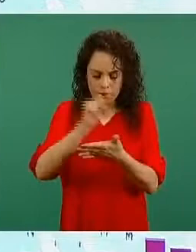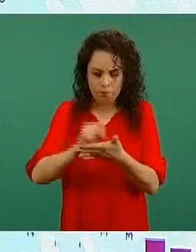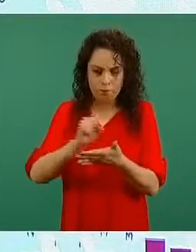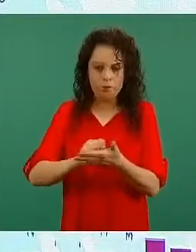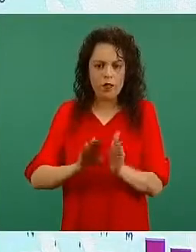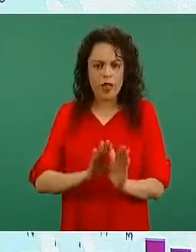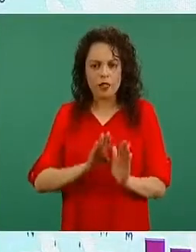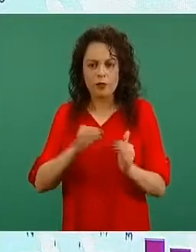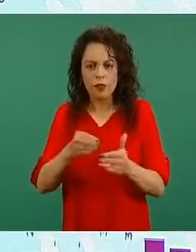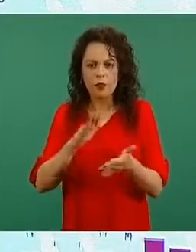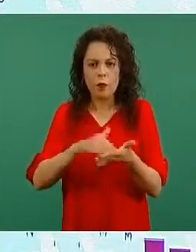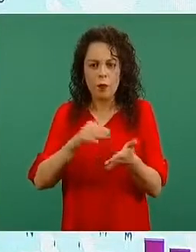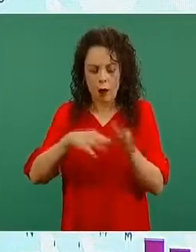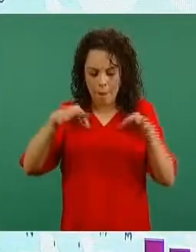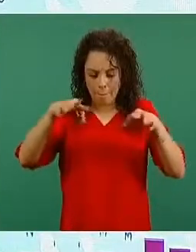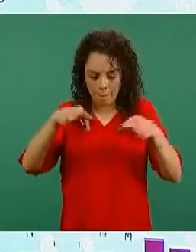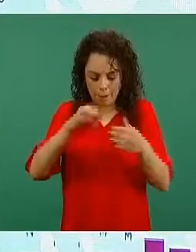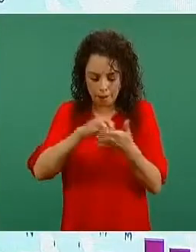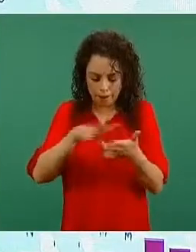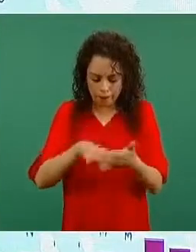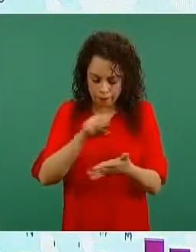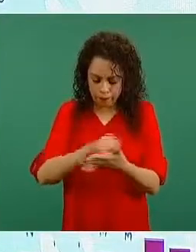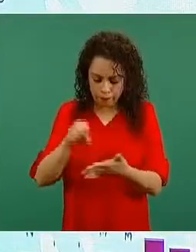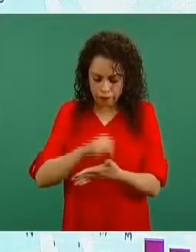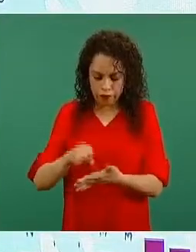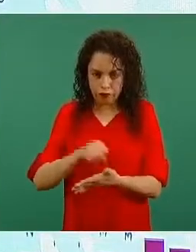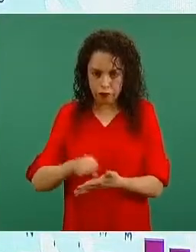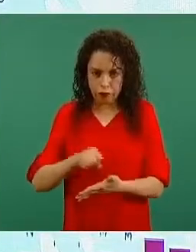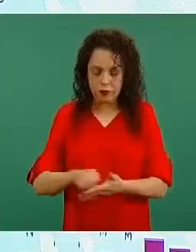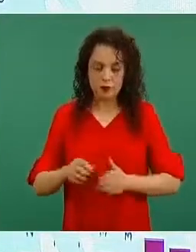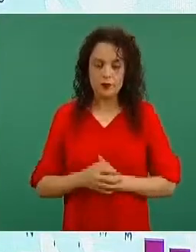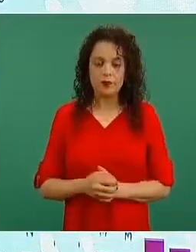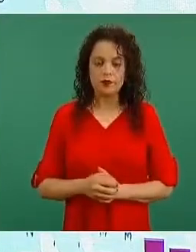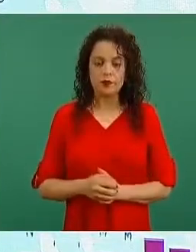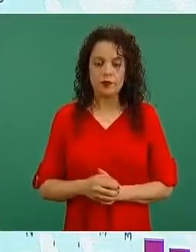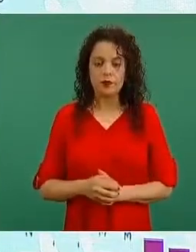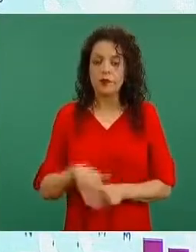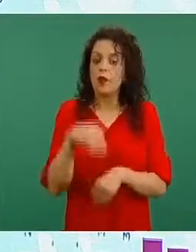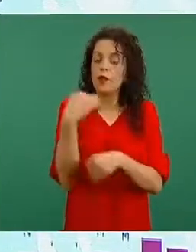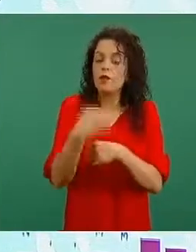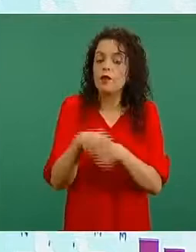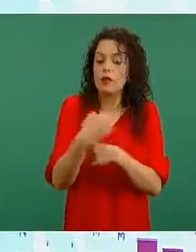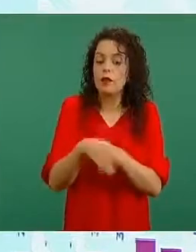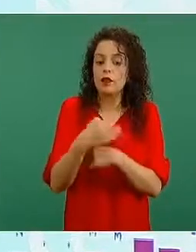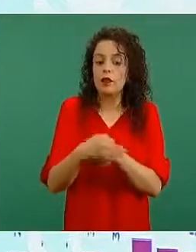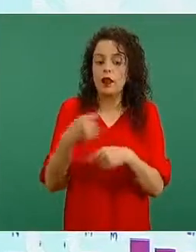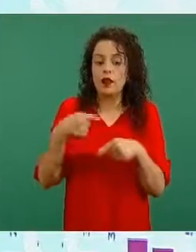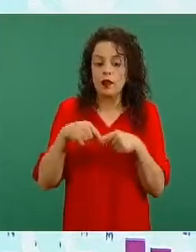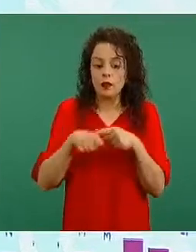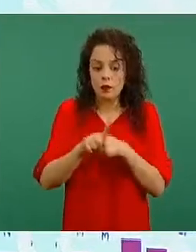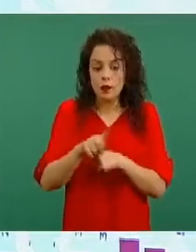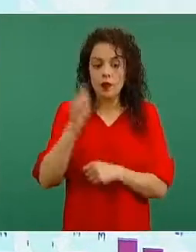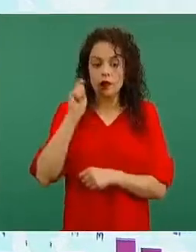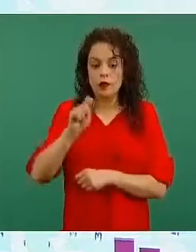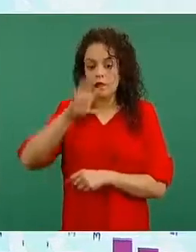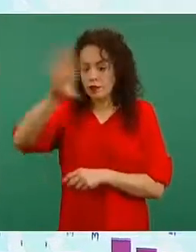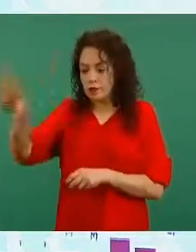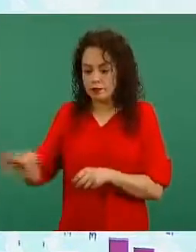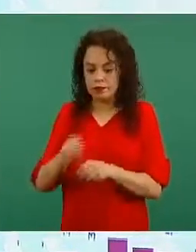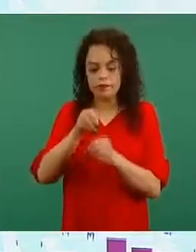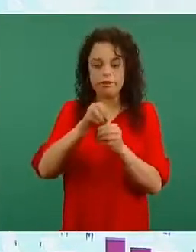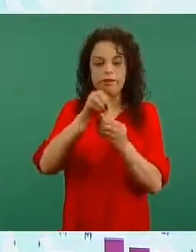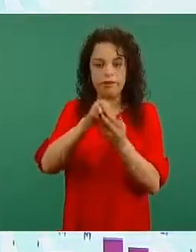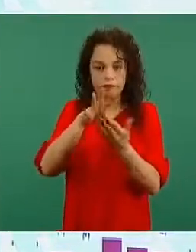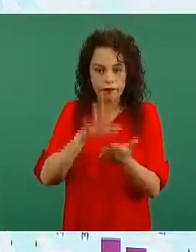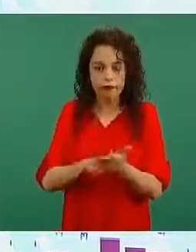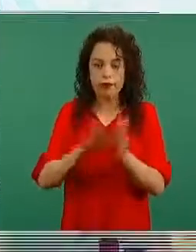específico de papel que fue diseñado para este propósito, solamente mientras se empiezan a cargar a la plataforma. Al final